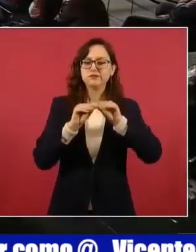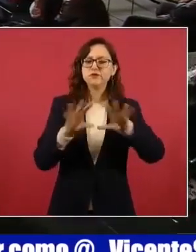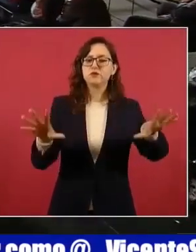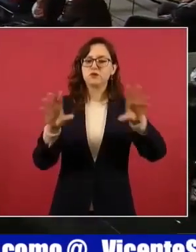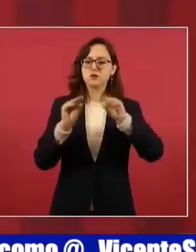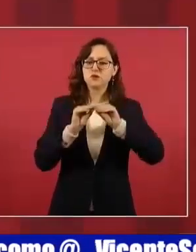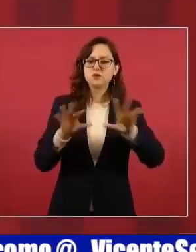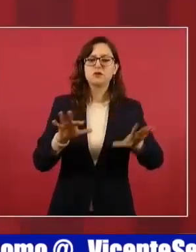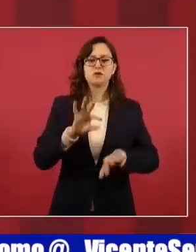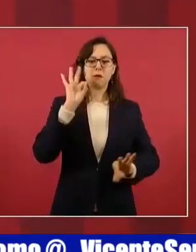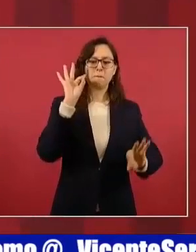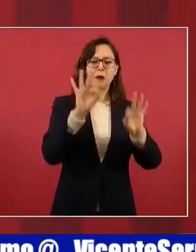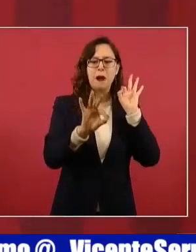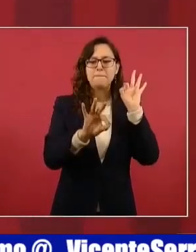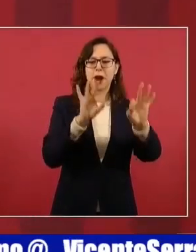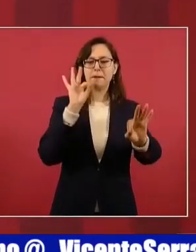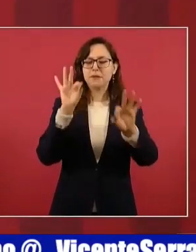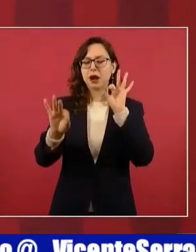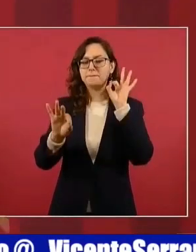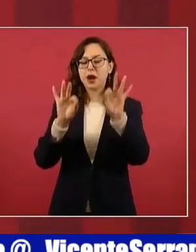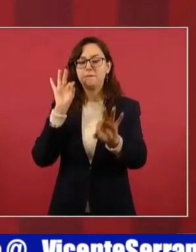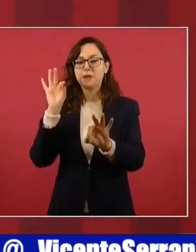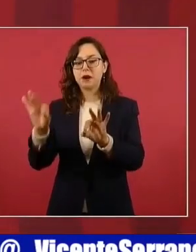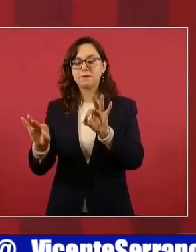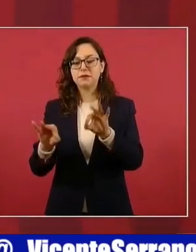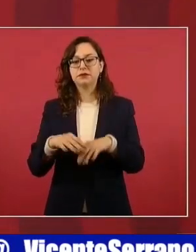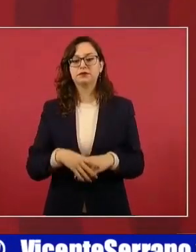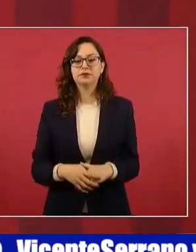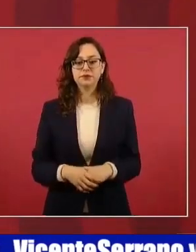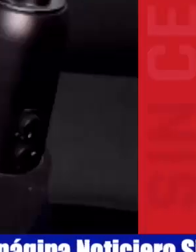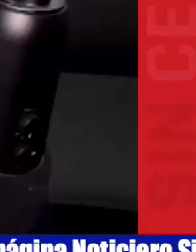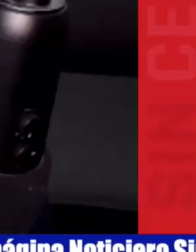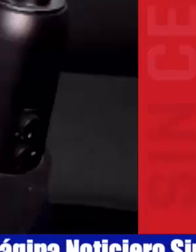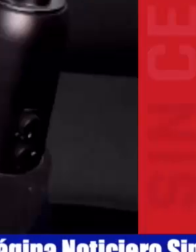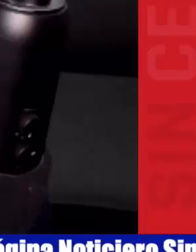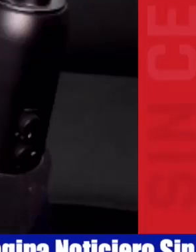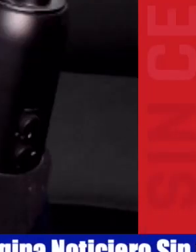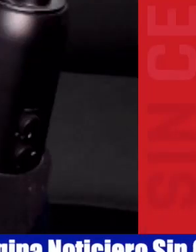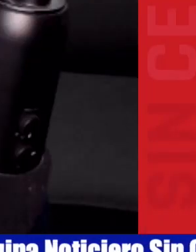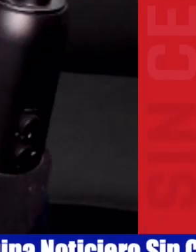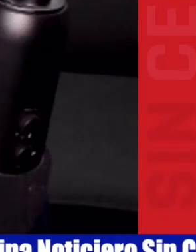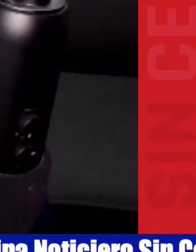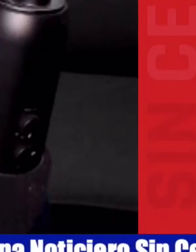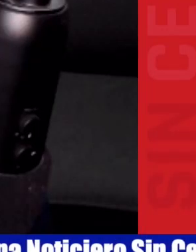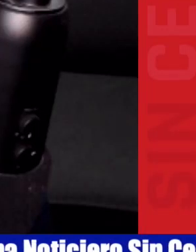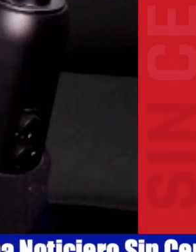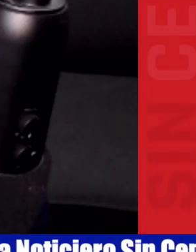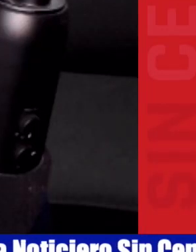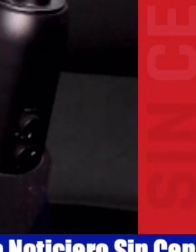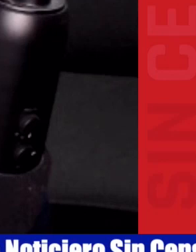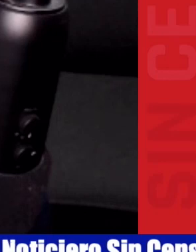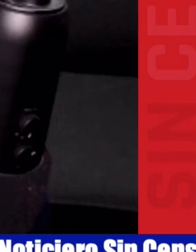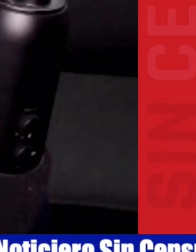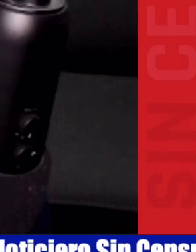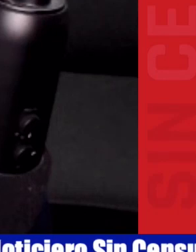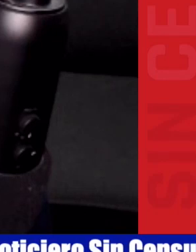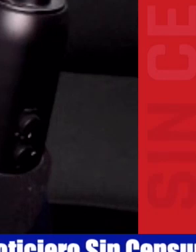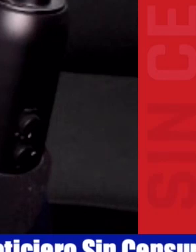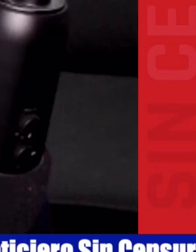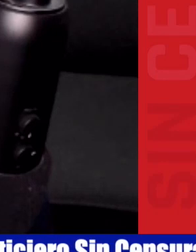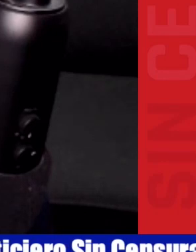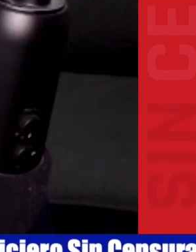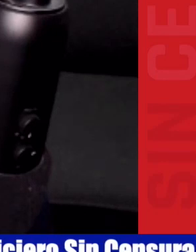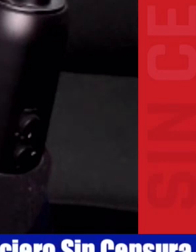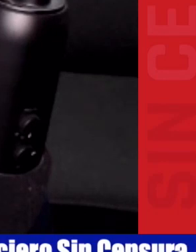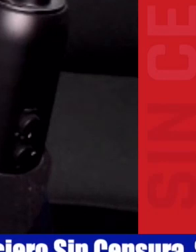qué les molesta? Porque nadie ha podido mantener tanto aceptación en un gobierno y esto se debe a su actuar,